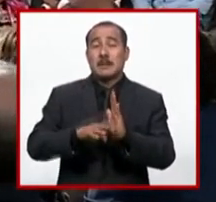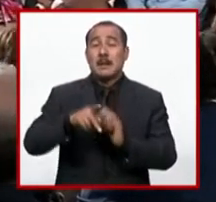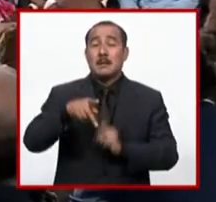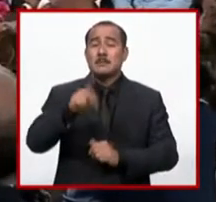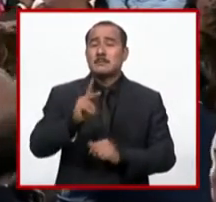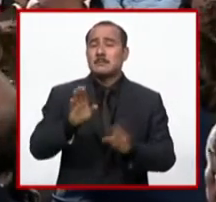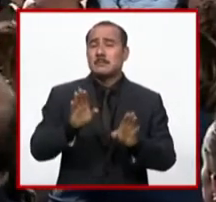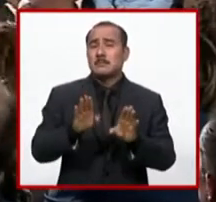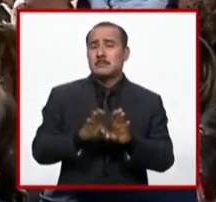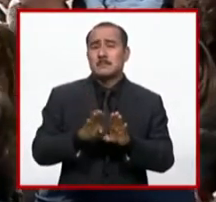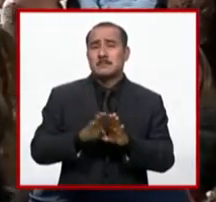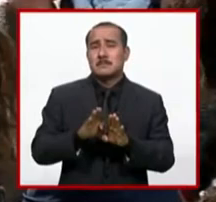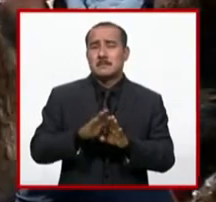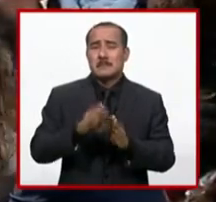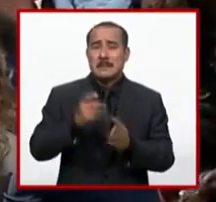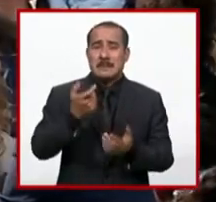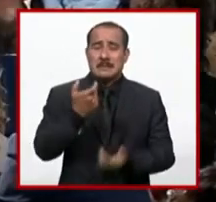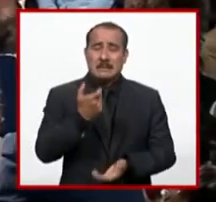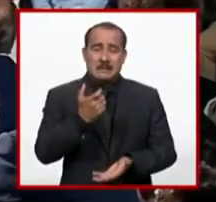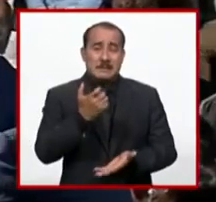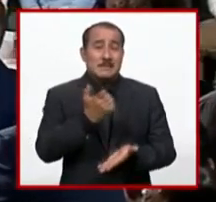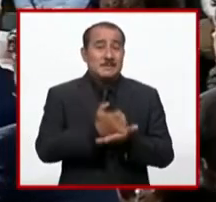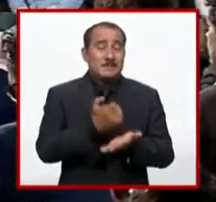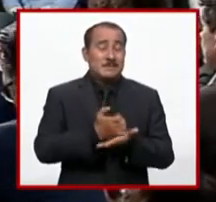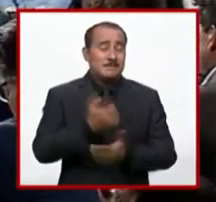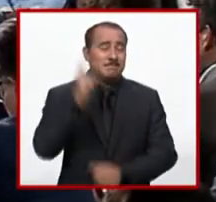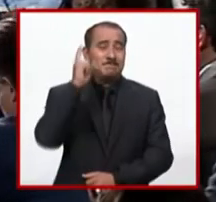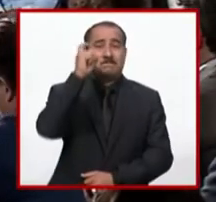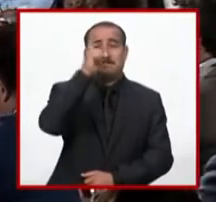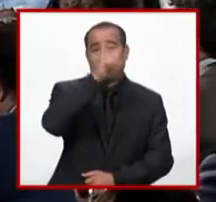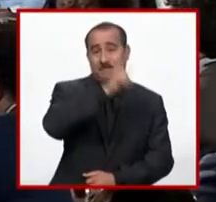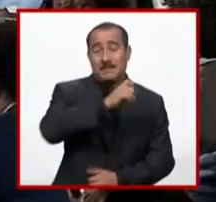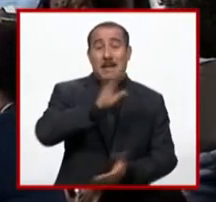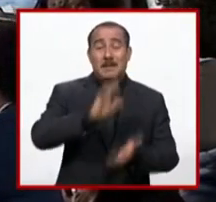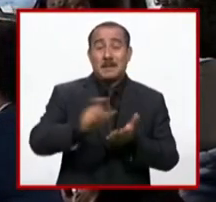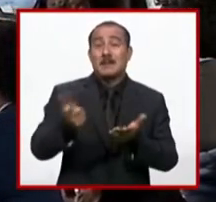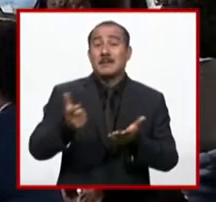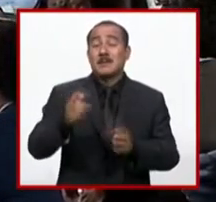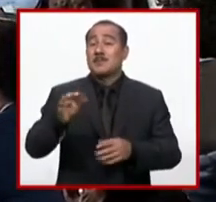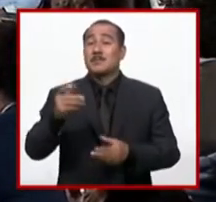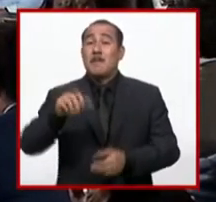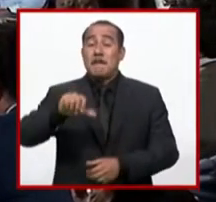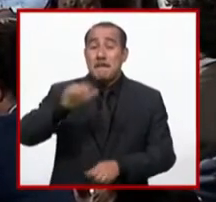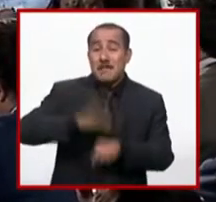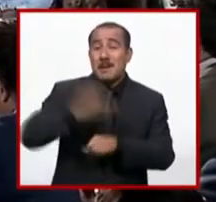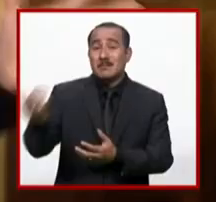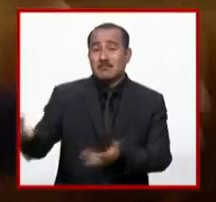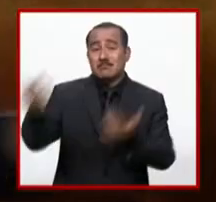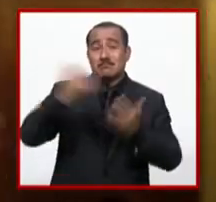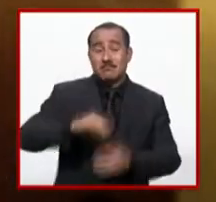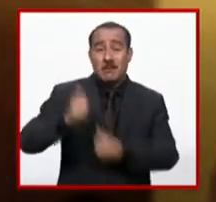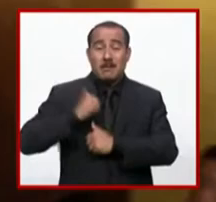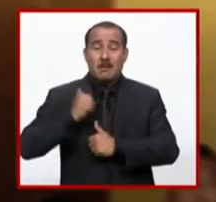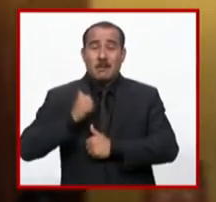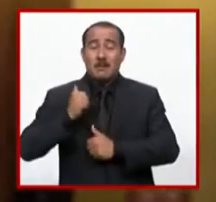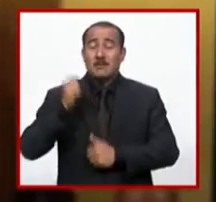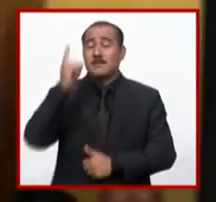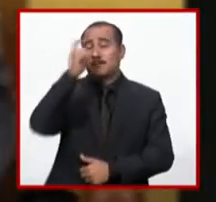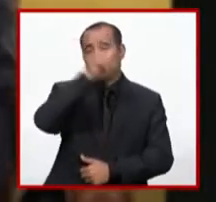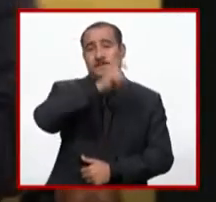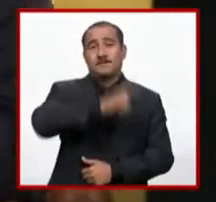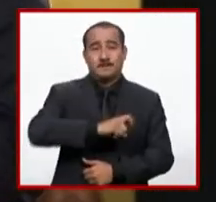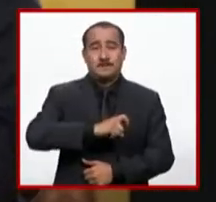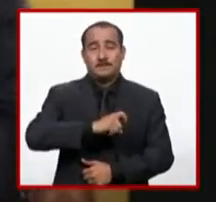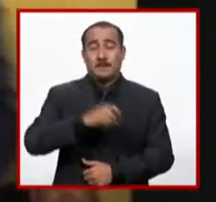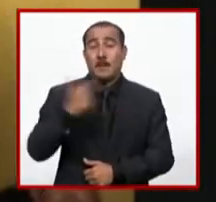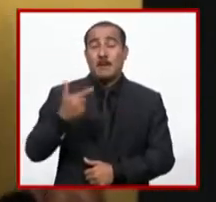estado que tiene retos económicos a veces es complicado poder contratar nuevas fuerzas. Así que con el complemento de